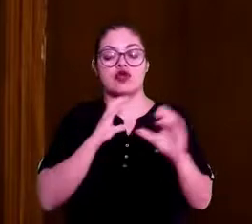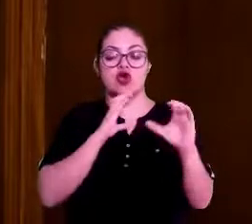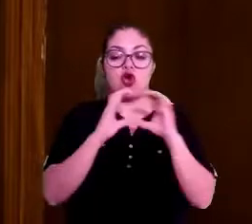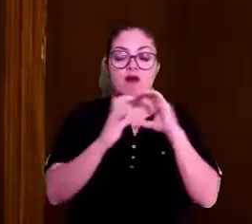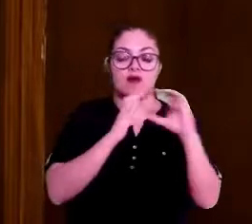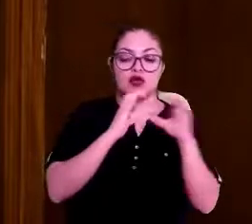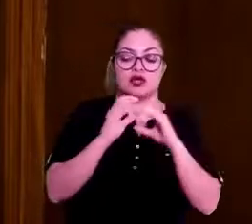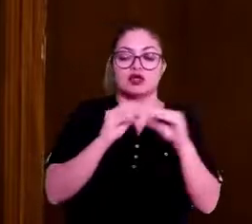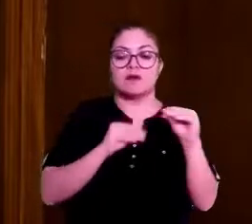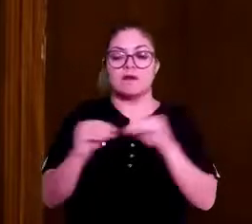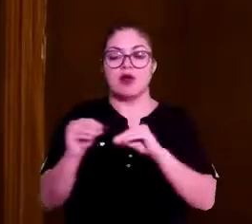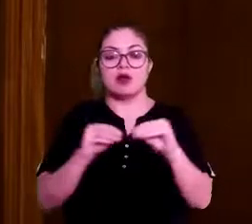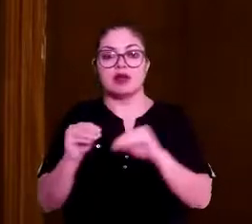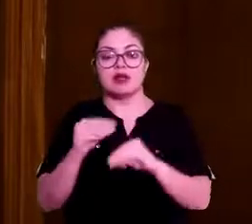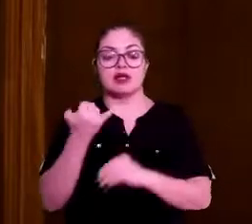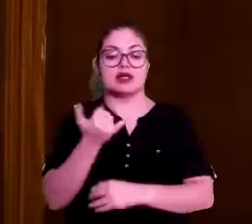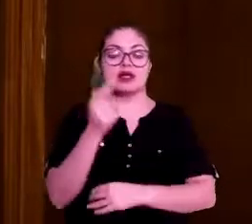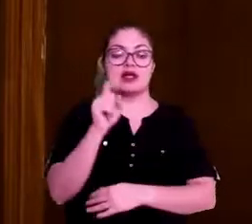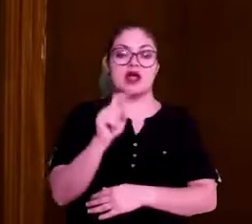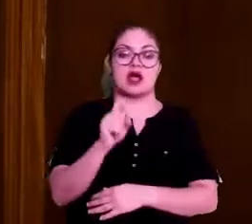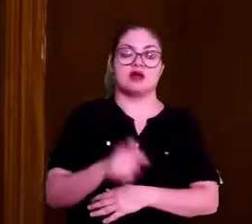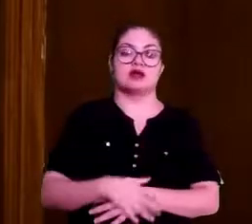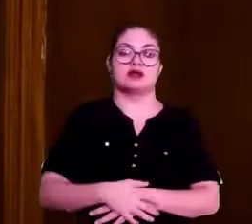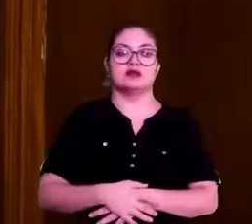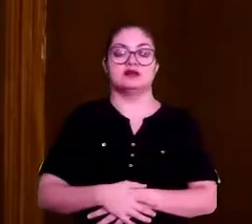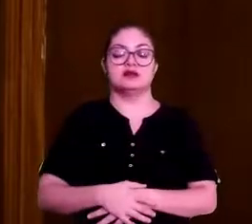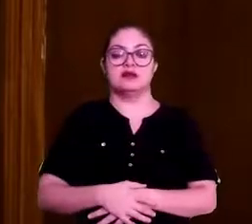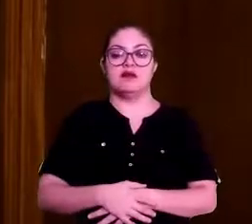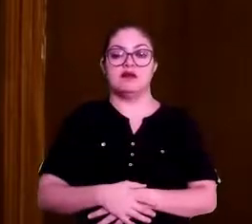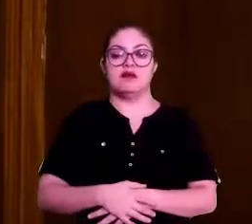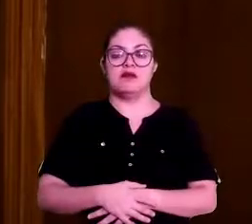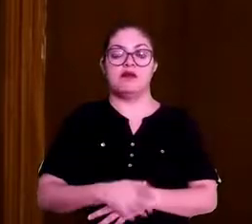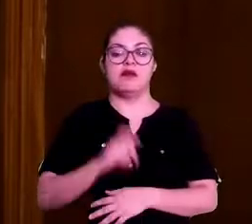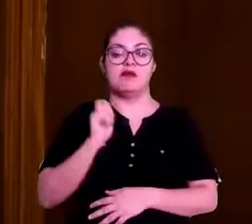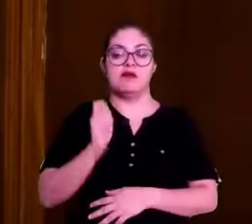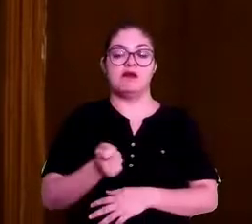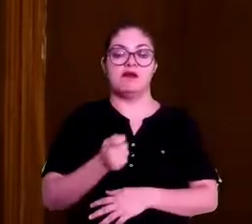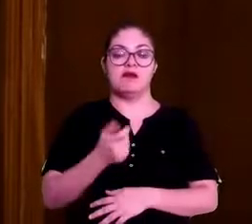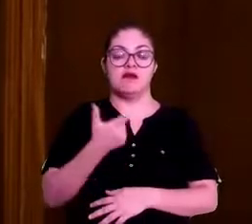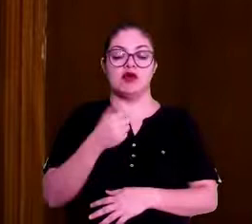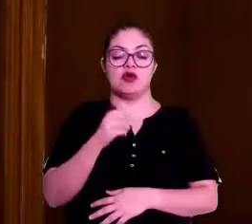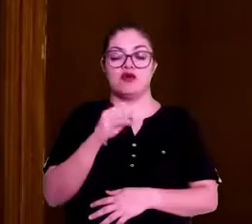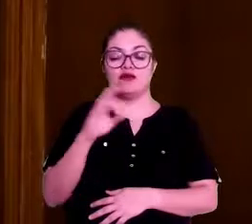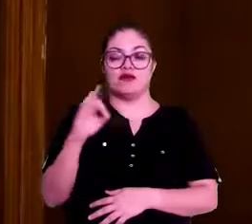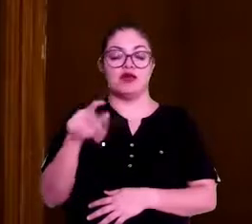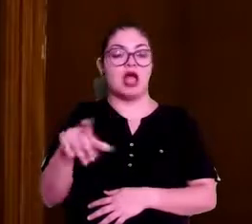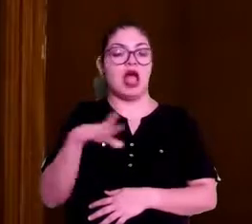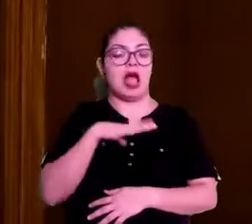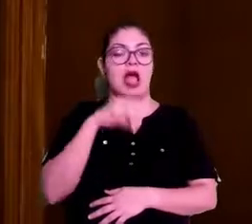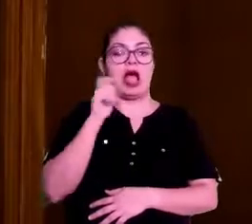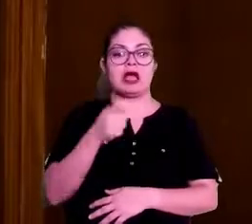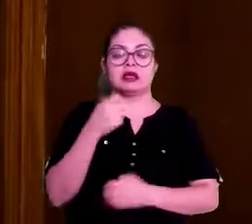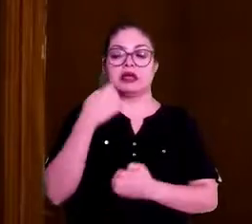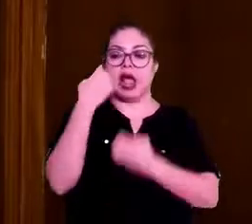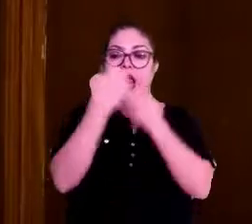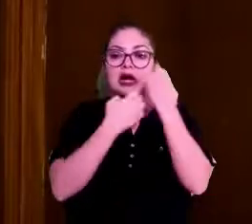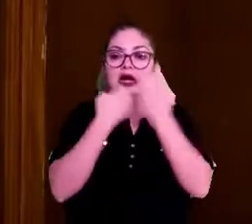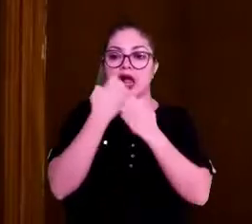comunicaciones, movilidad y agua. El famoso DUF contenía un análisis